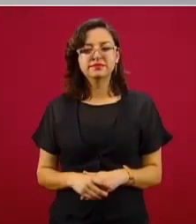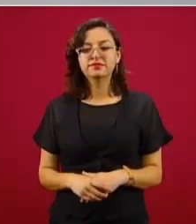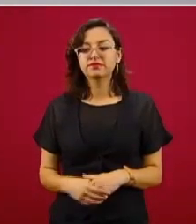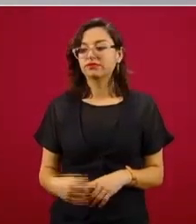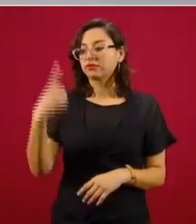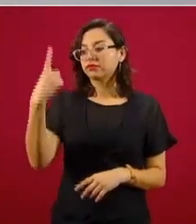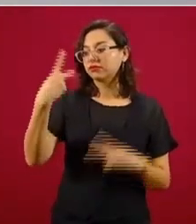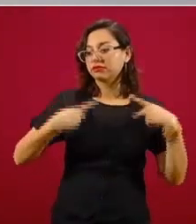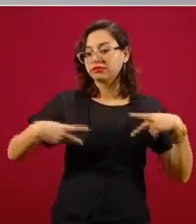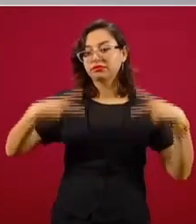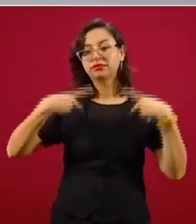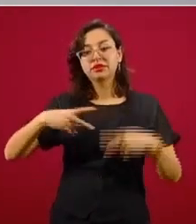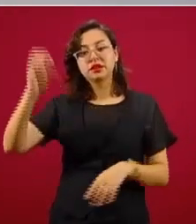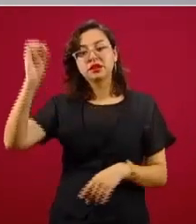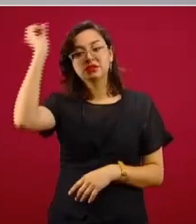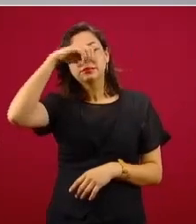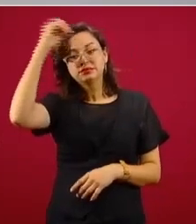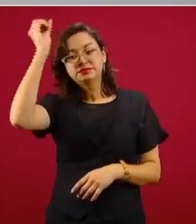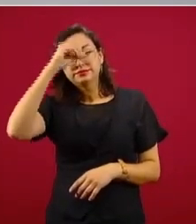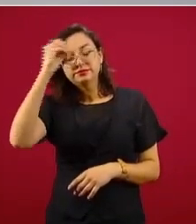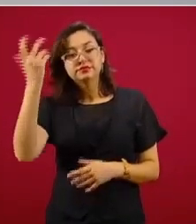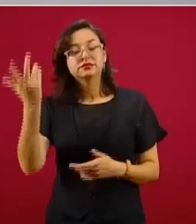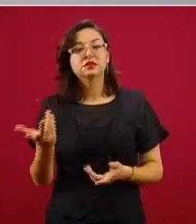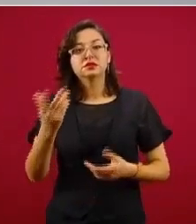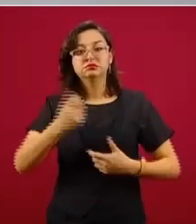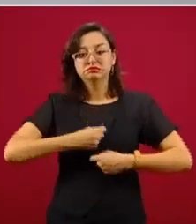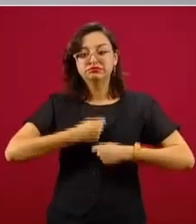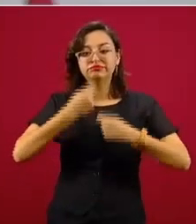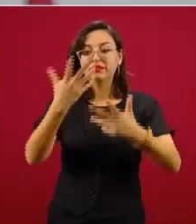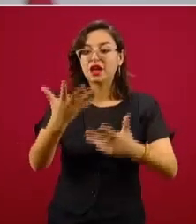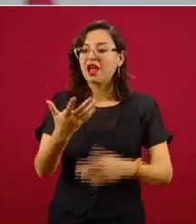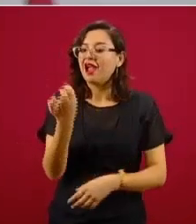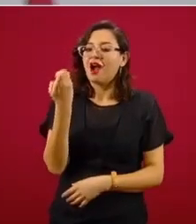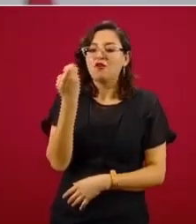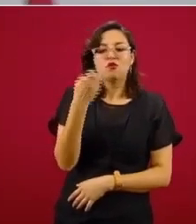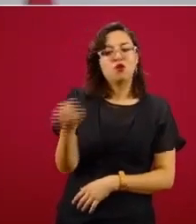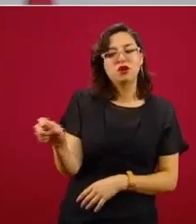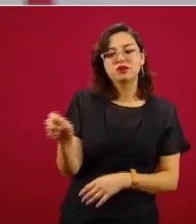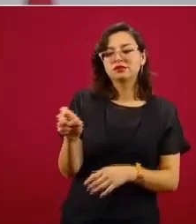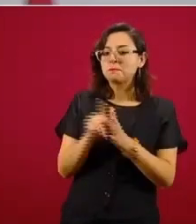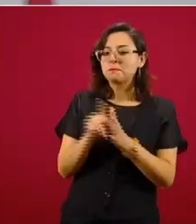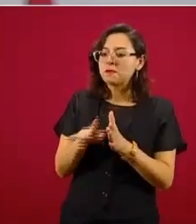diera una opinión, tenía que recurrir a un periódico